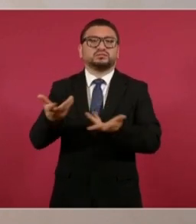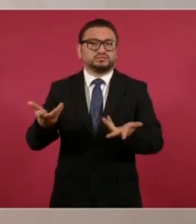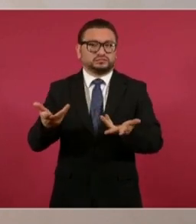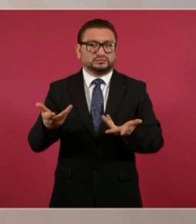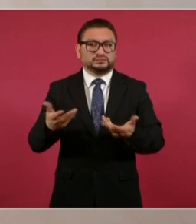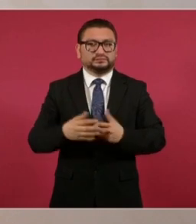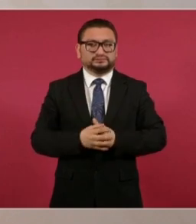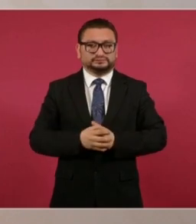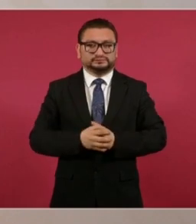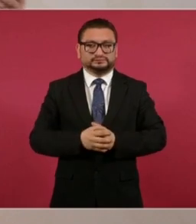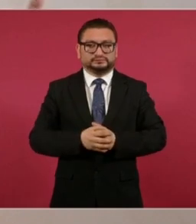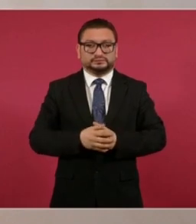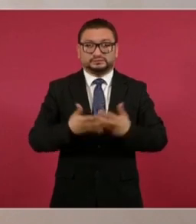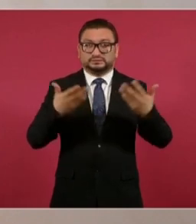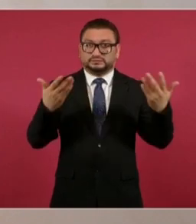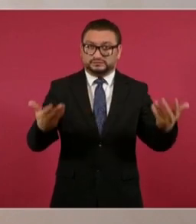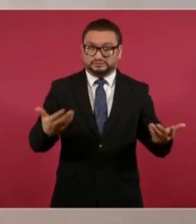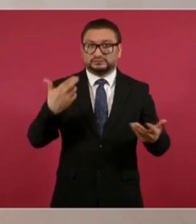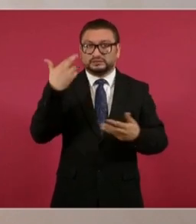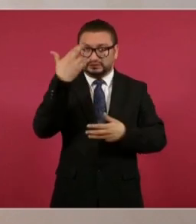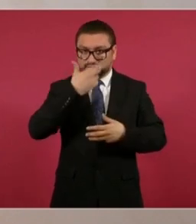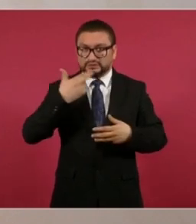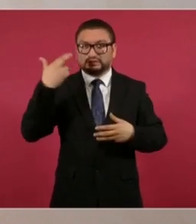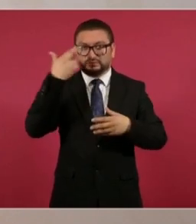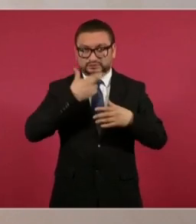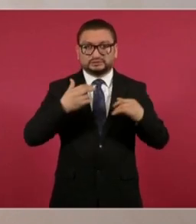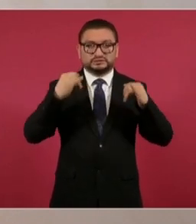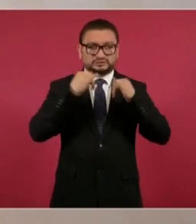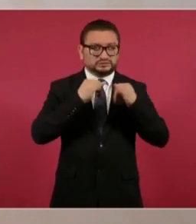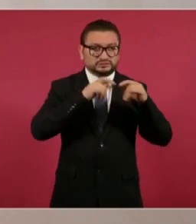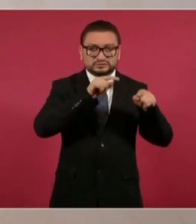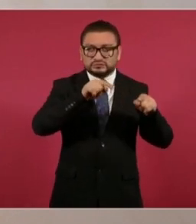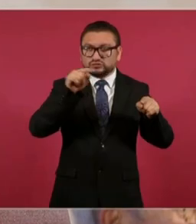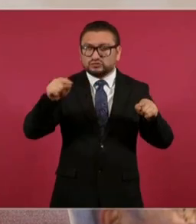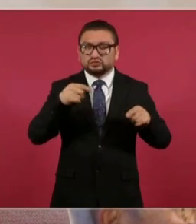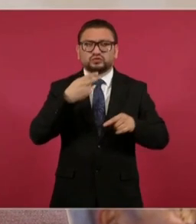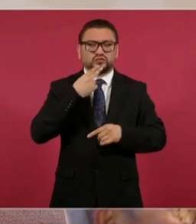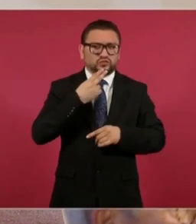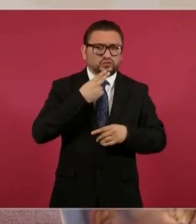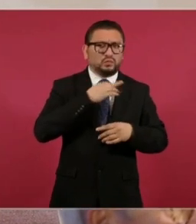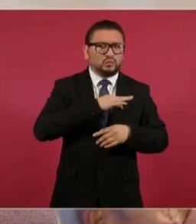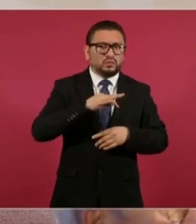neoliberal vamos a hacer una revisión de qué funciona que no funciona